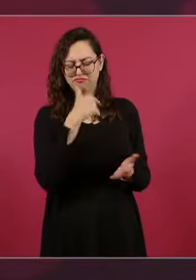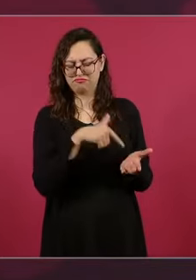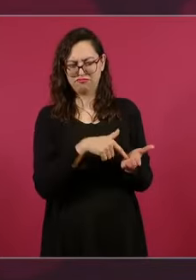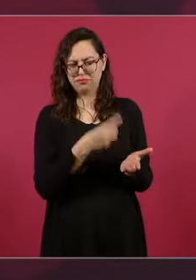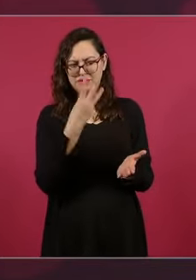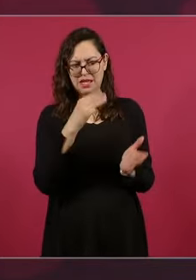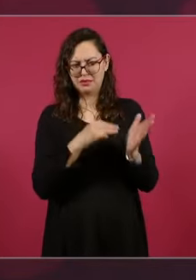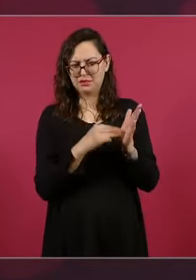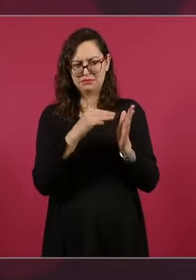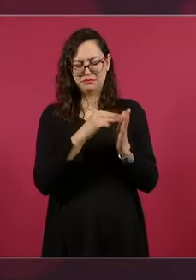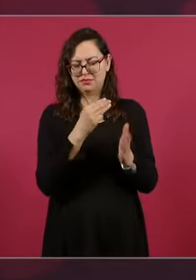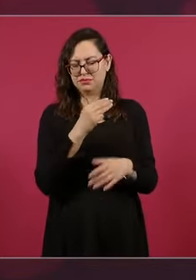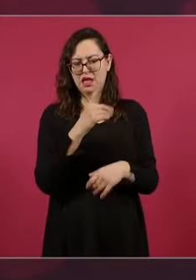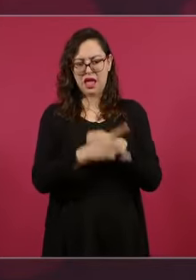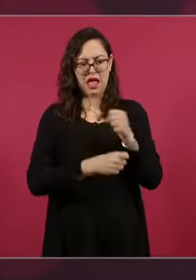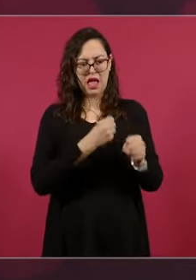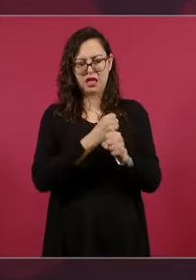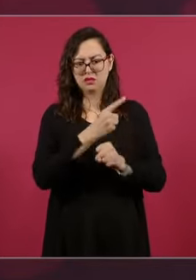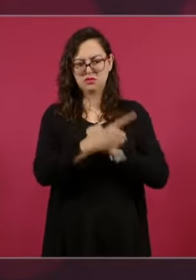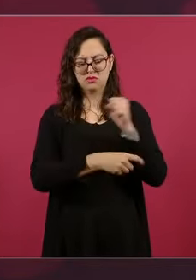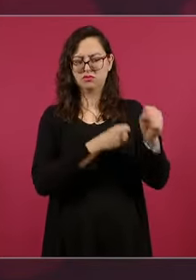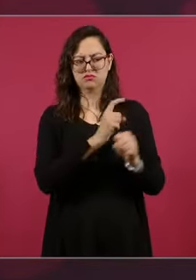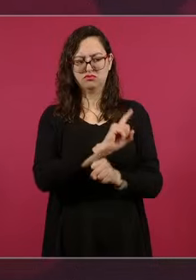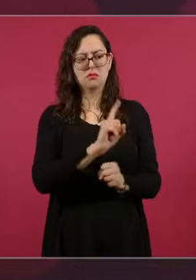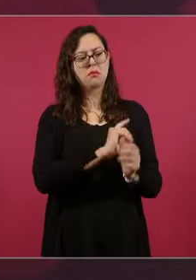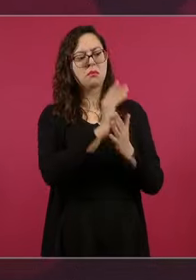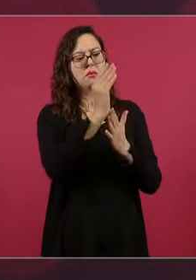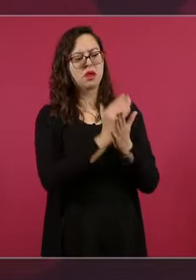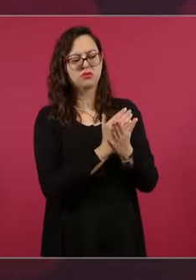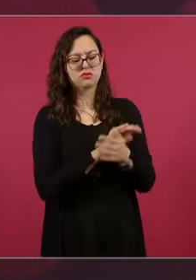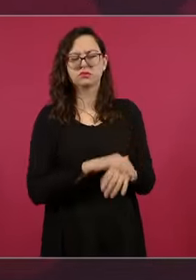bájale, no, pues 2,000,